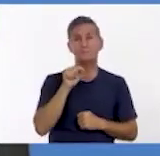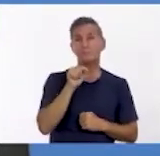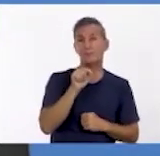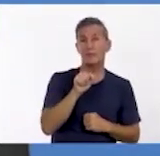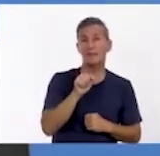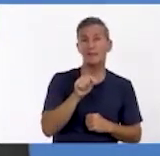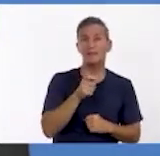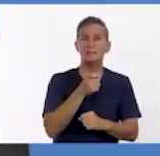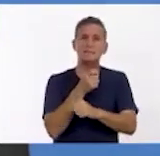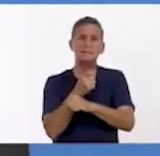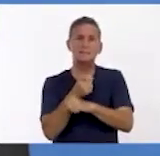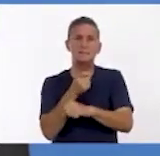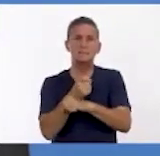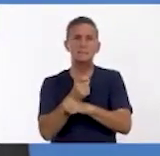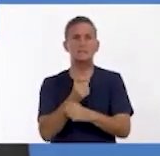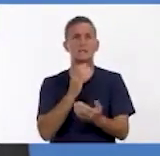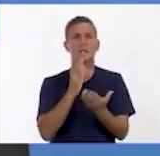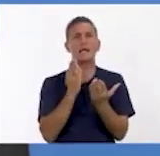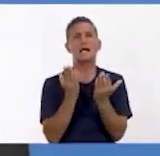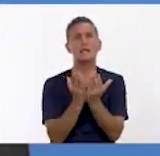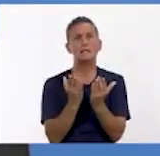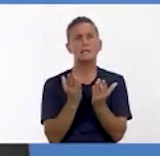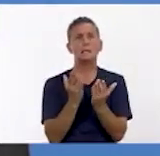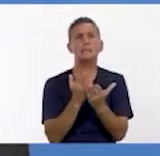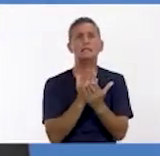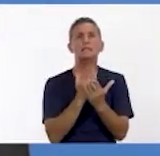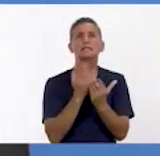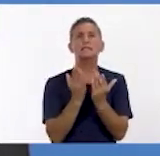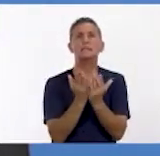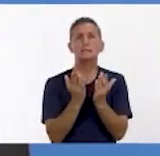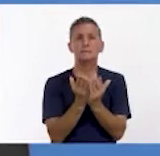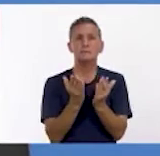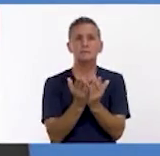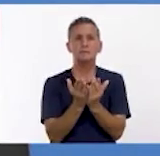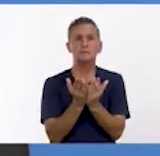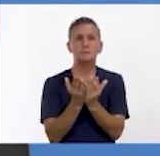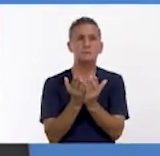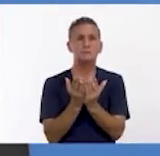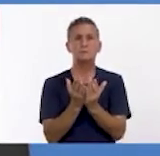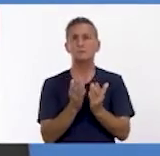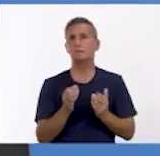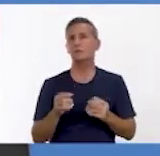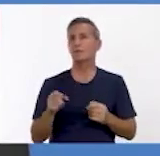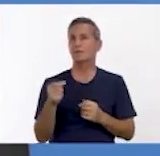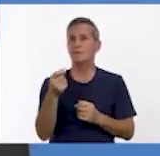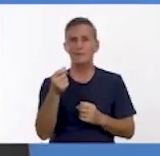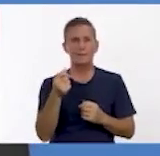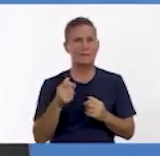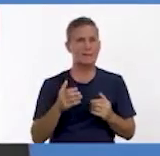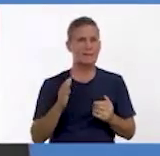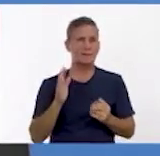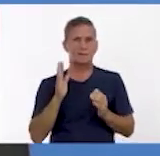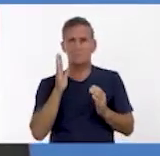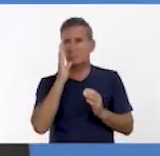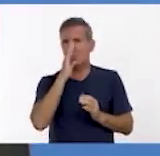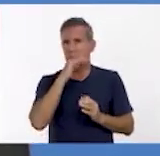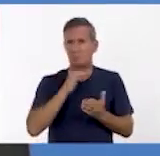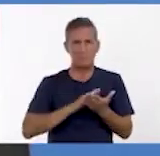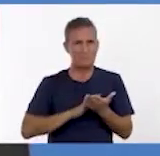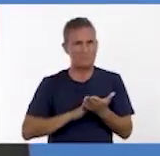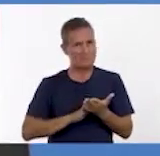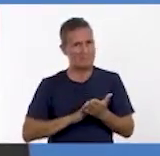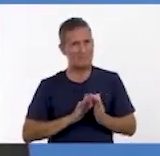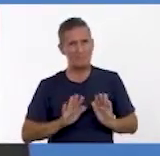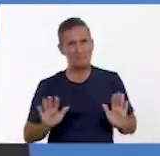enseñanza, la educación gratuita en nuestras escuelas, pero está en nuestros hospitales, está en la atención médica, está la